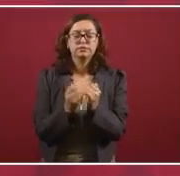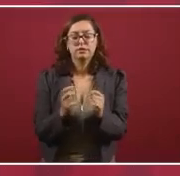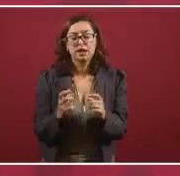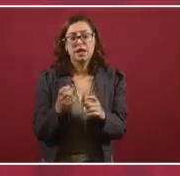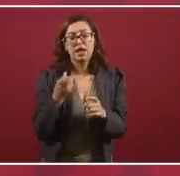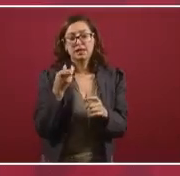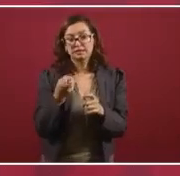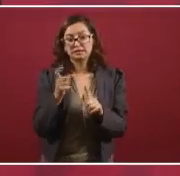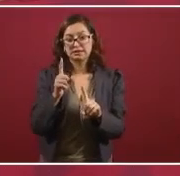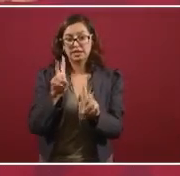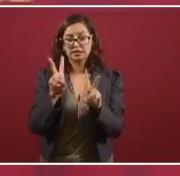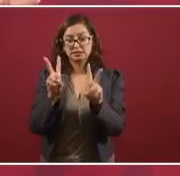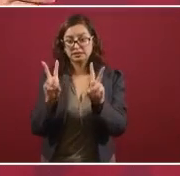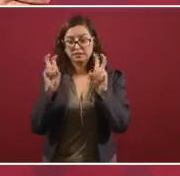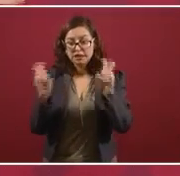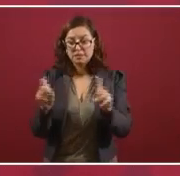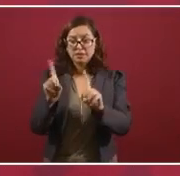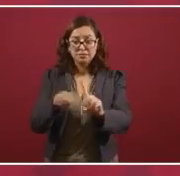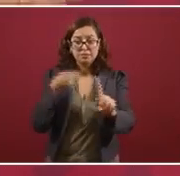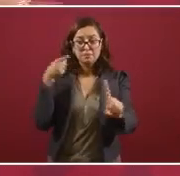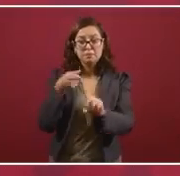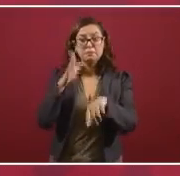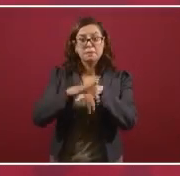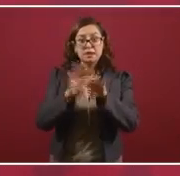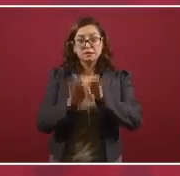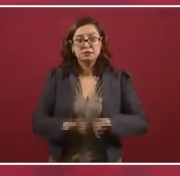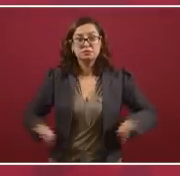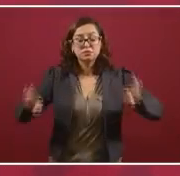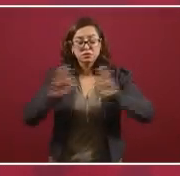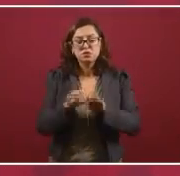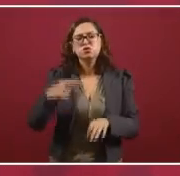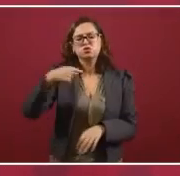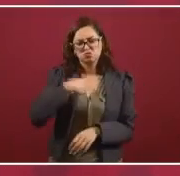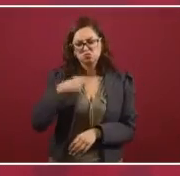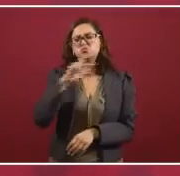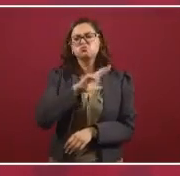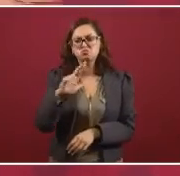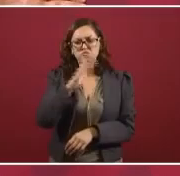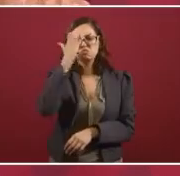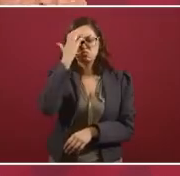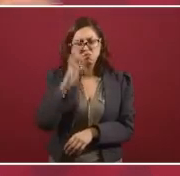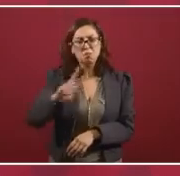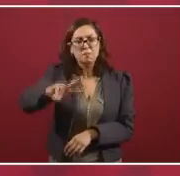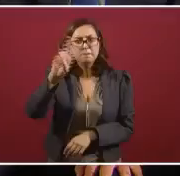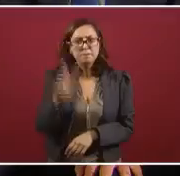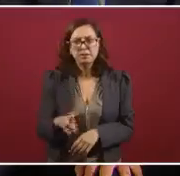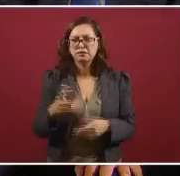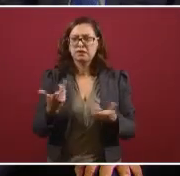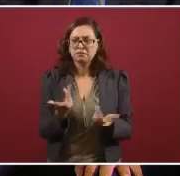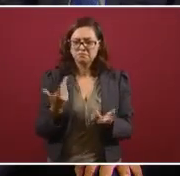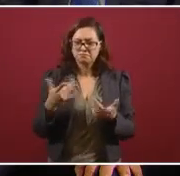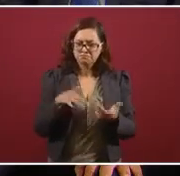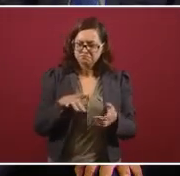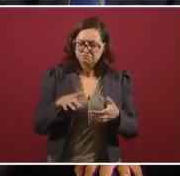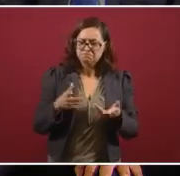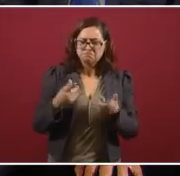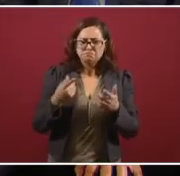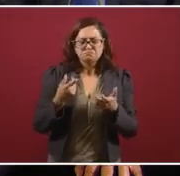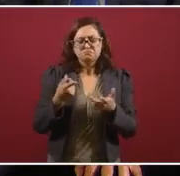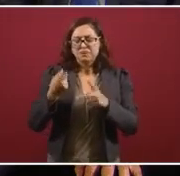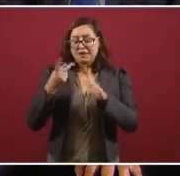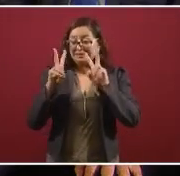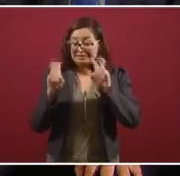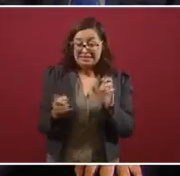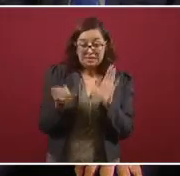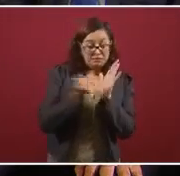punto y yo reconozco la capacidad técnica, el dominio de los temas técnicos y